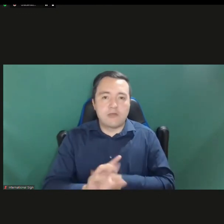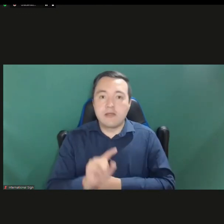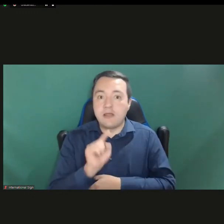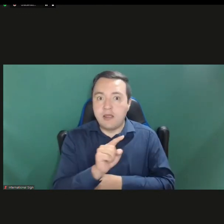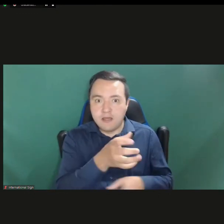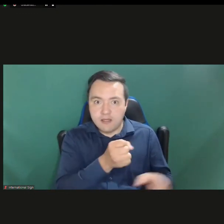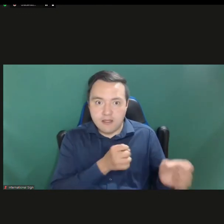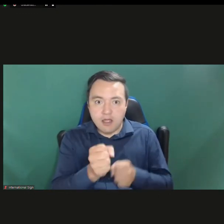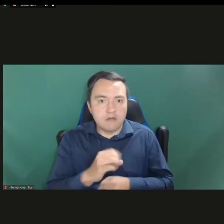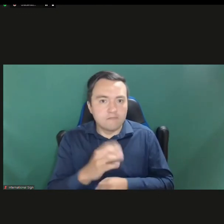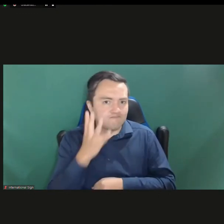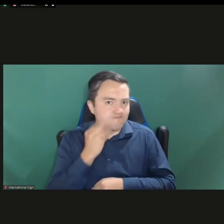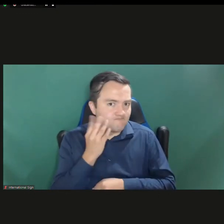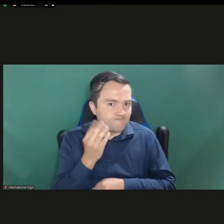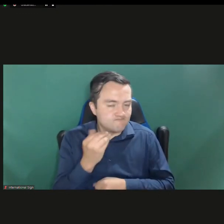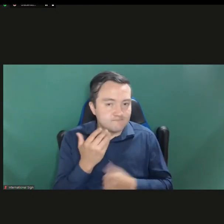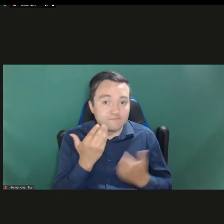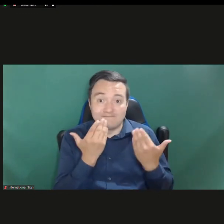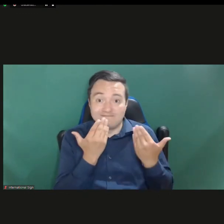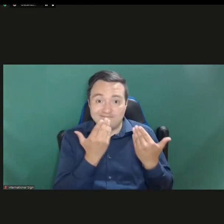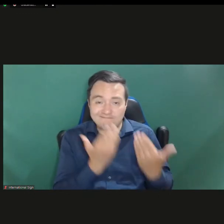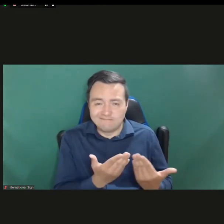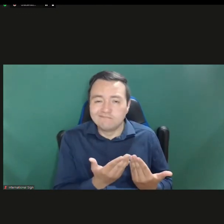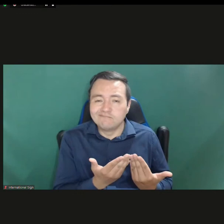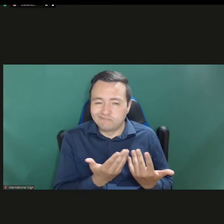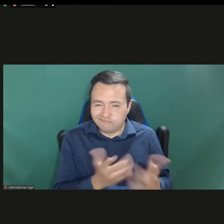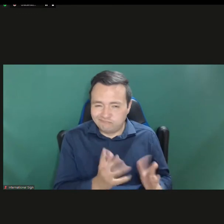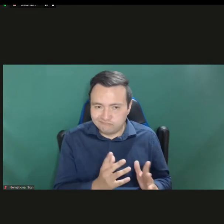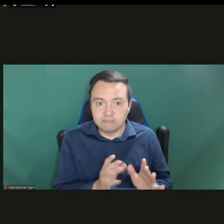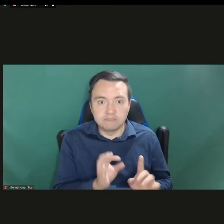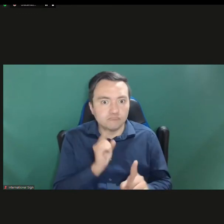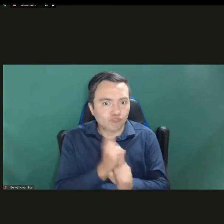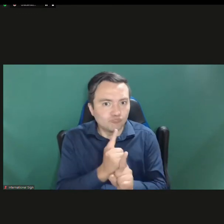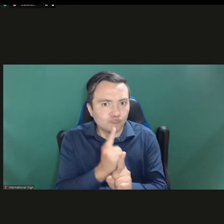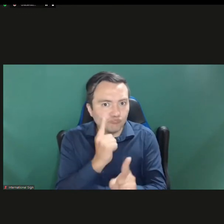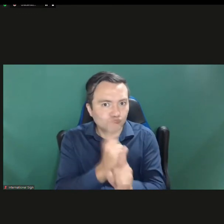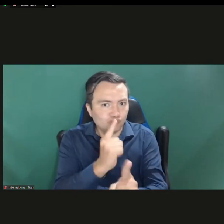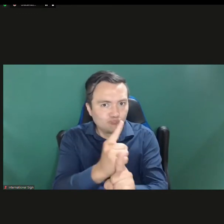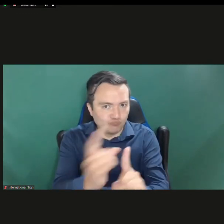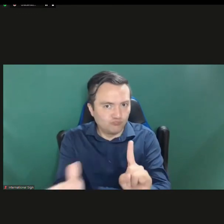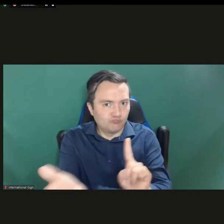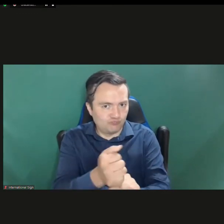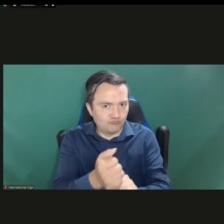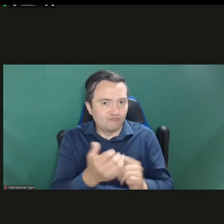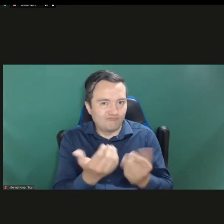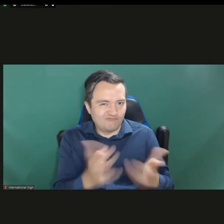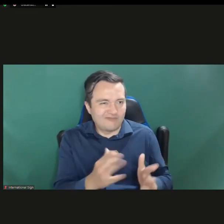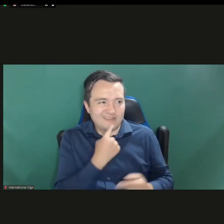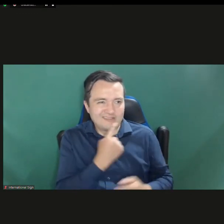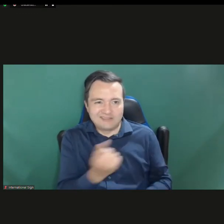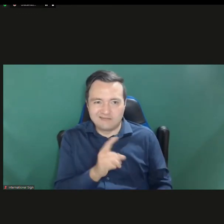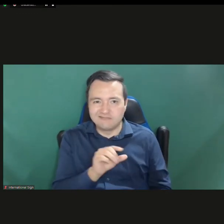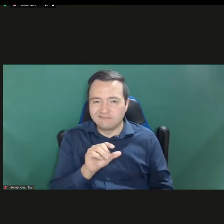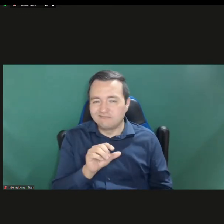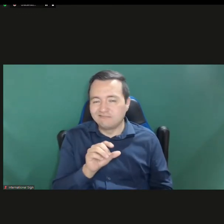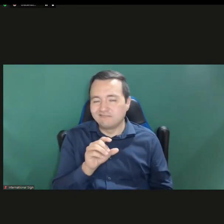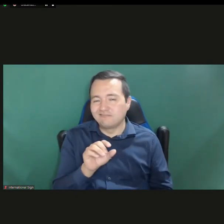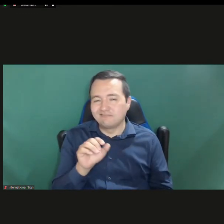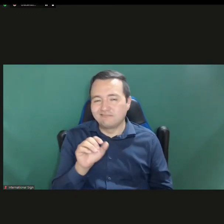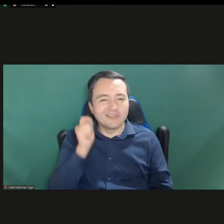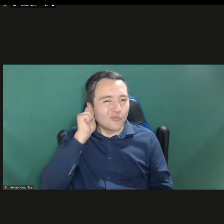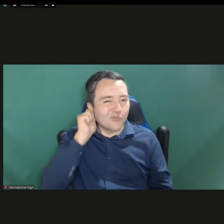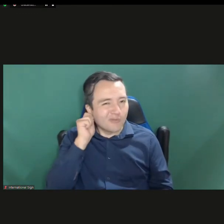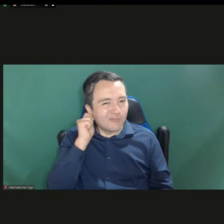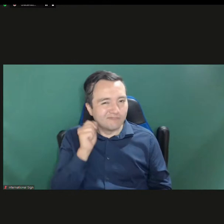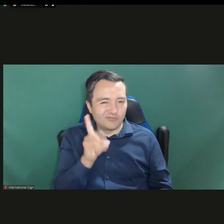están detrás de muchos de los y éxitos que ya nos han mencionado la doctora henning antes entonces con eso